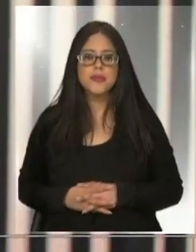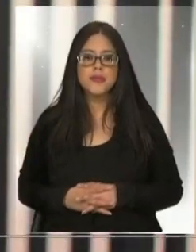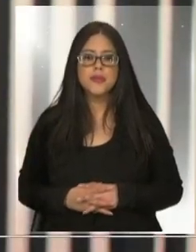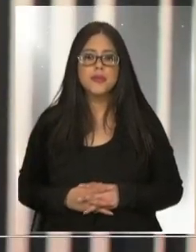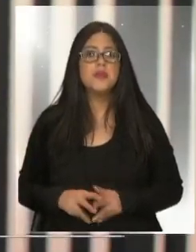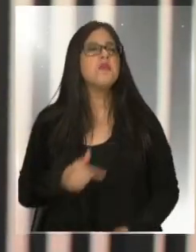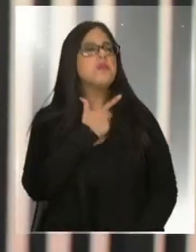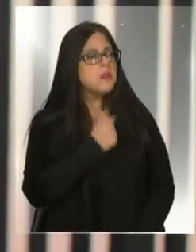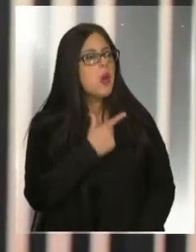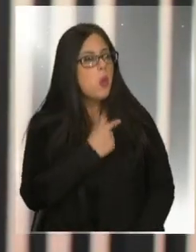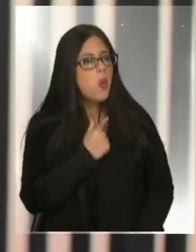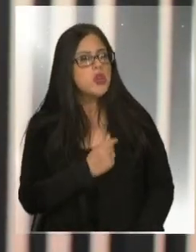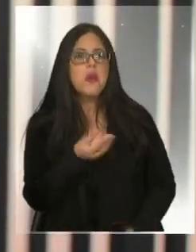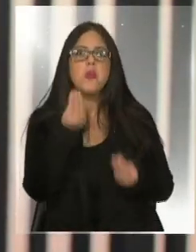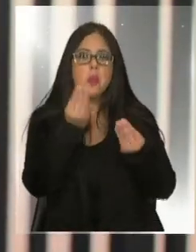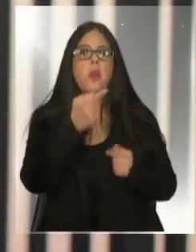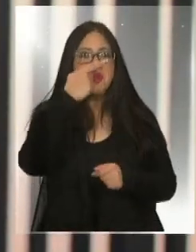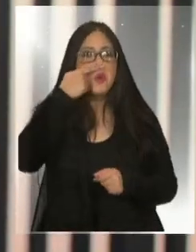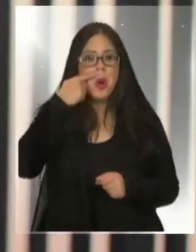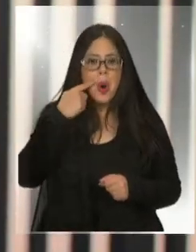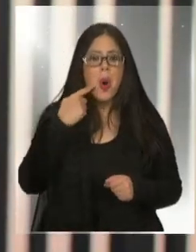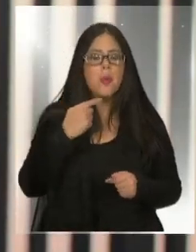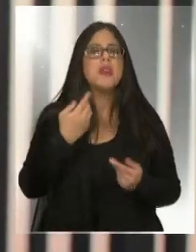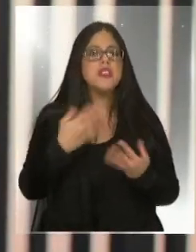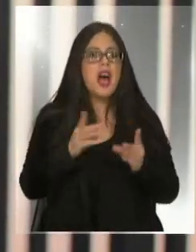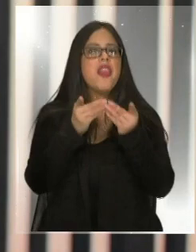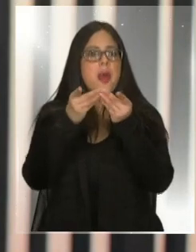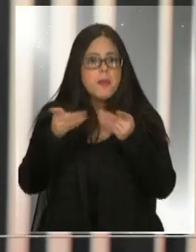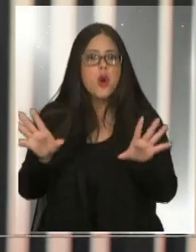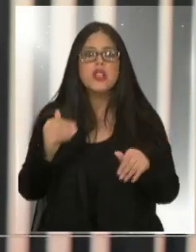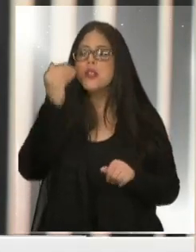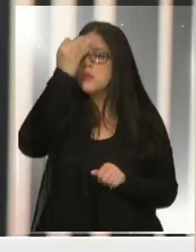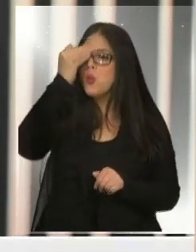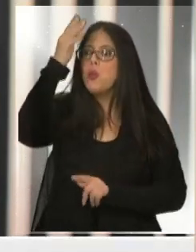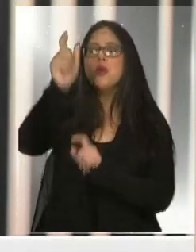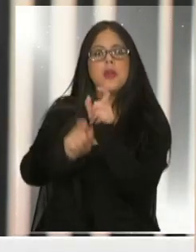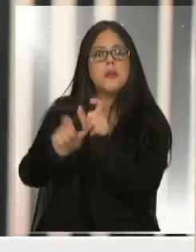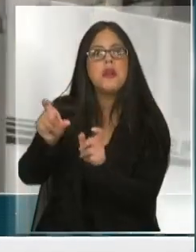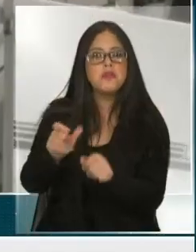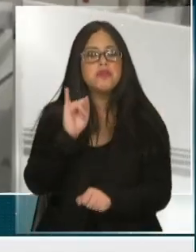Me gusta porque es un buen hombre, es un demócrata y se preocupa de la gente.